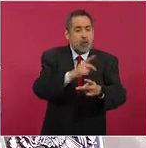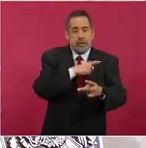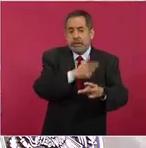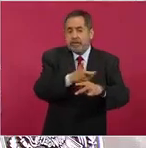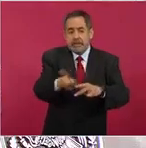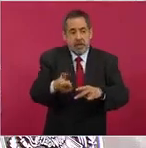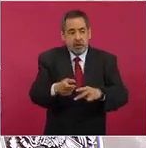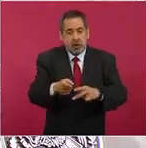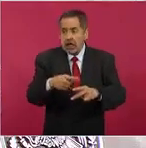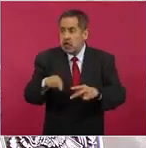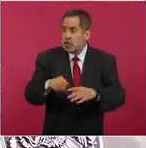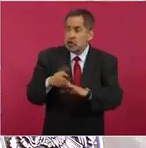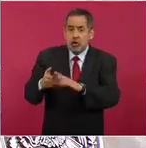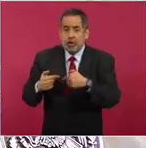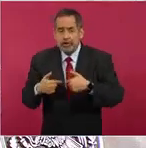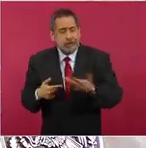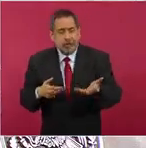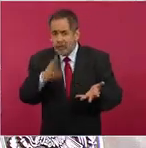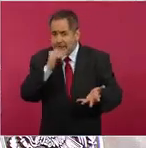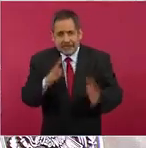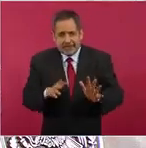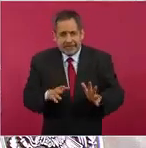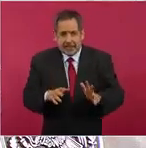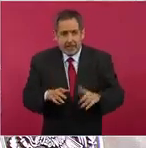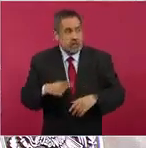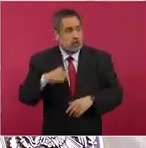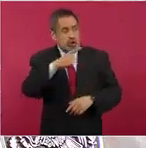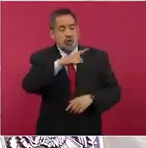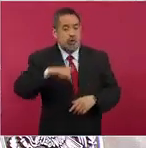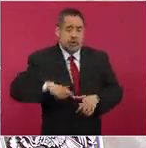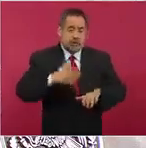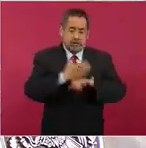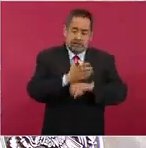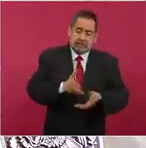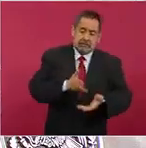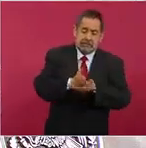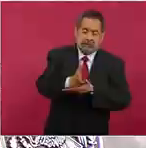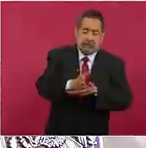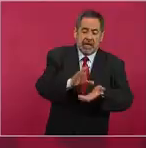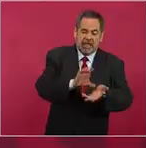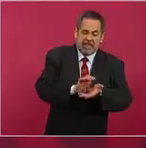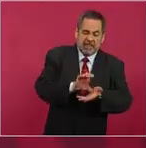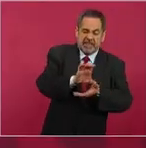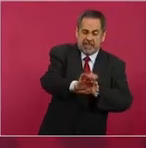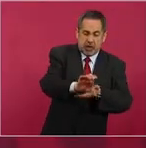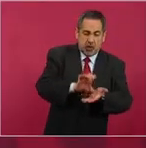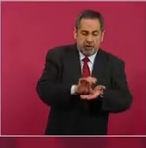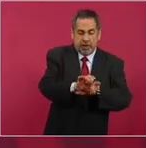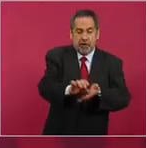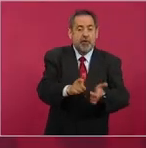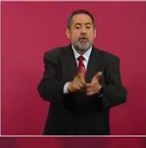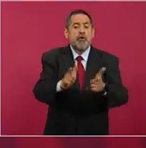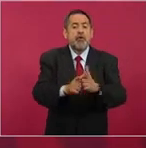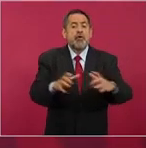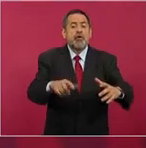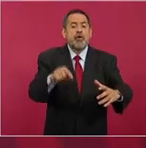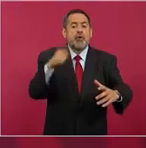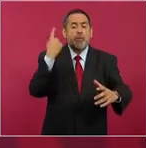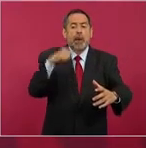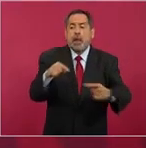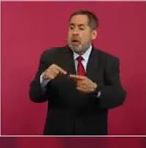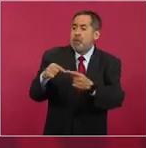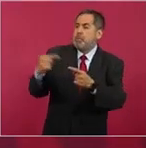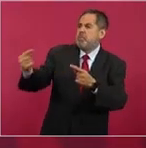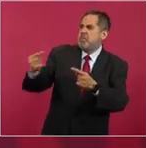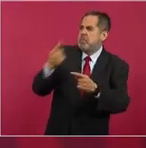No puede un gobierno extranjero darle dinero a un grupo opositor